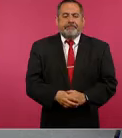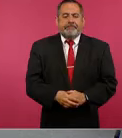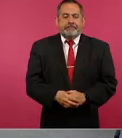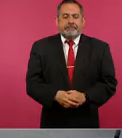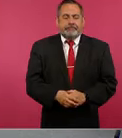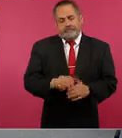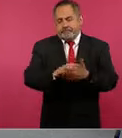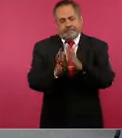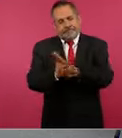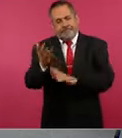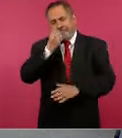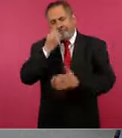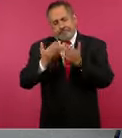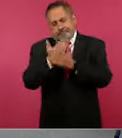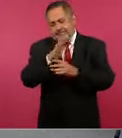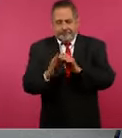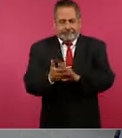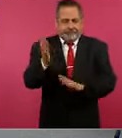Vámonos a desayunar, ¿no?